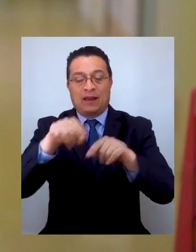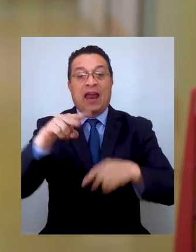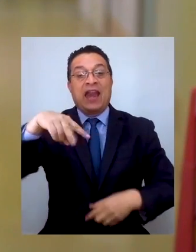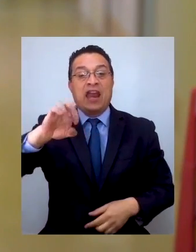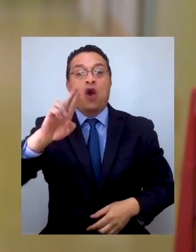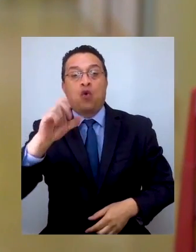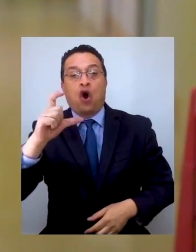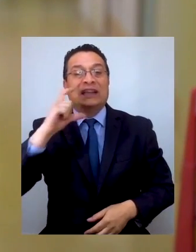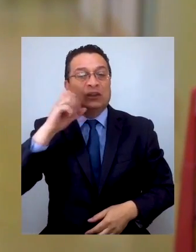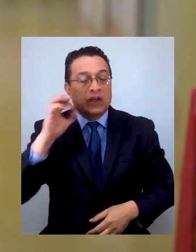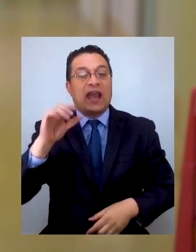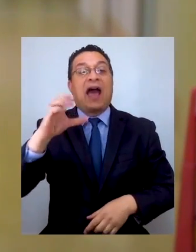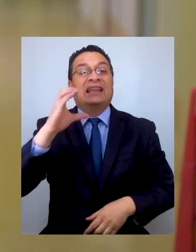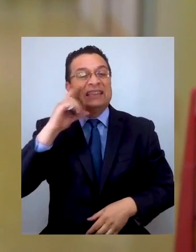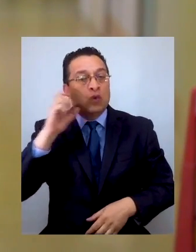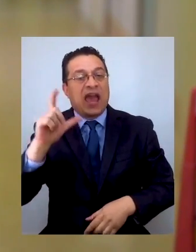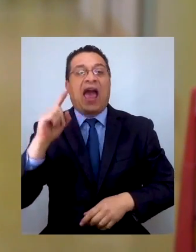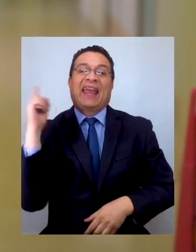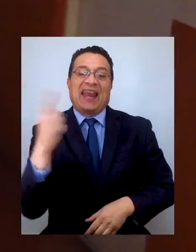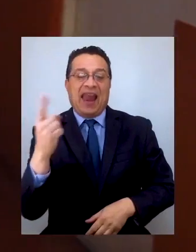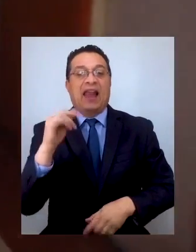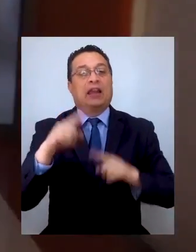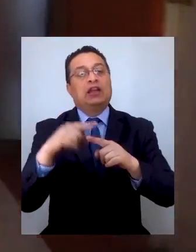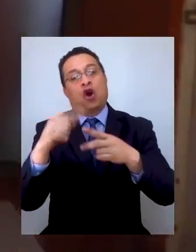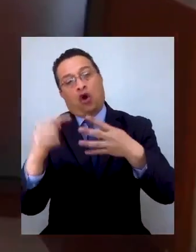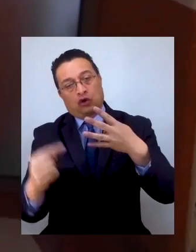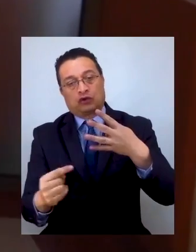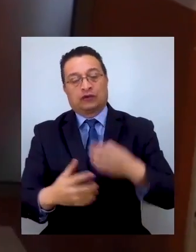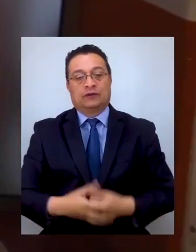equipo de neurocirugía, traumatología y cirugía general.